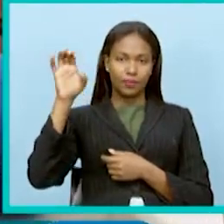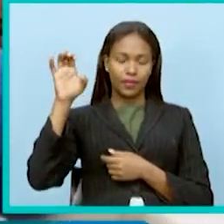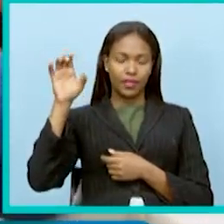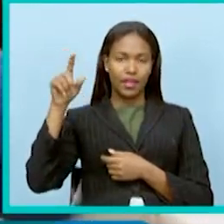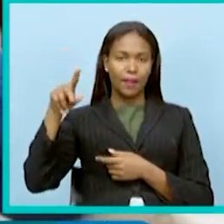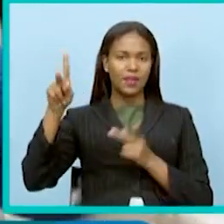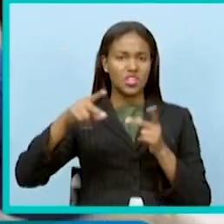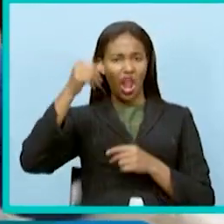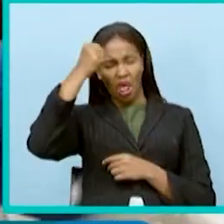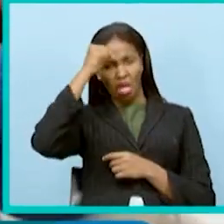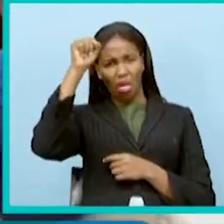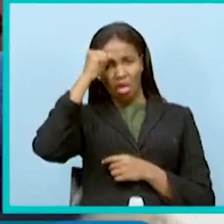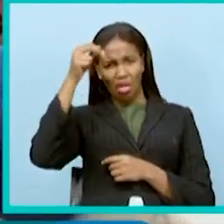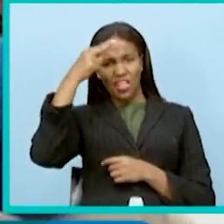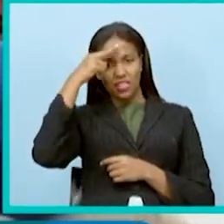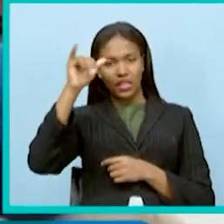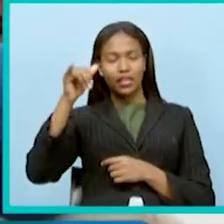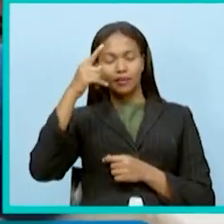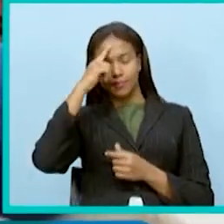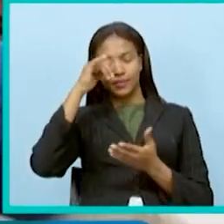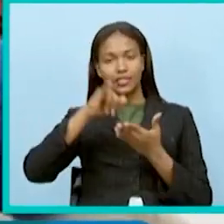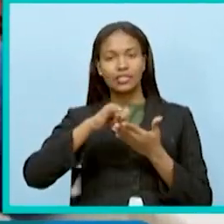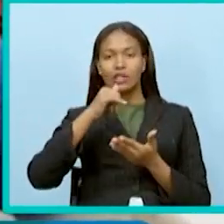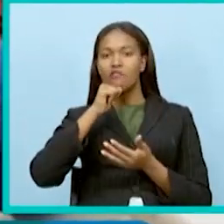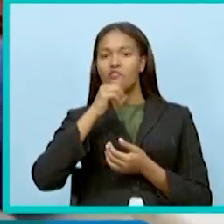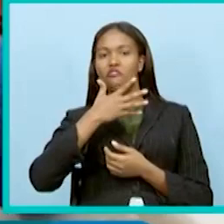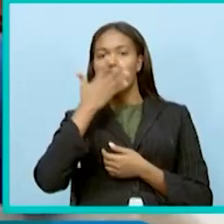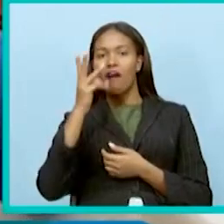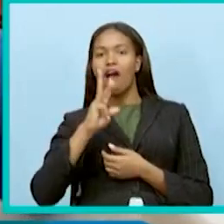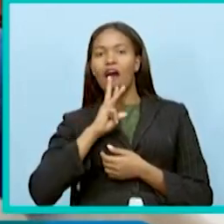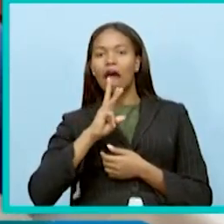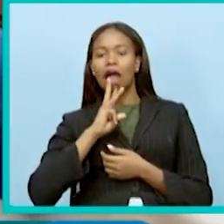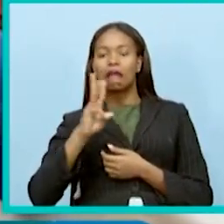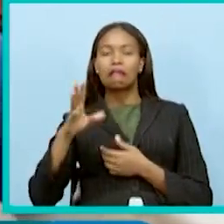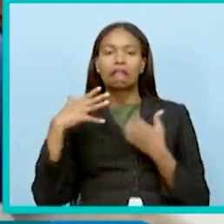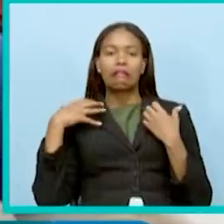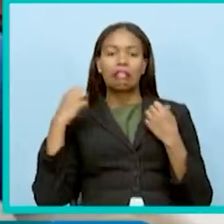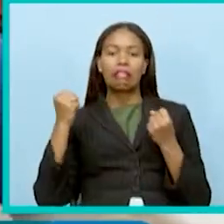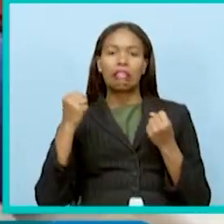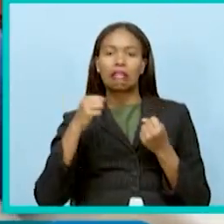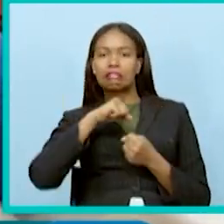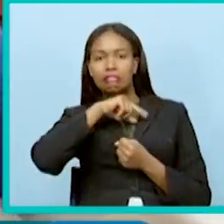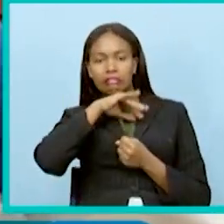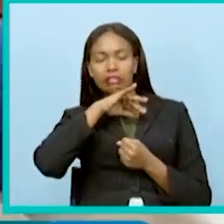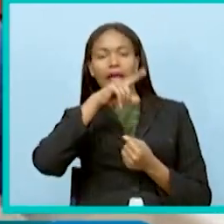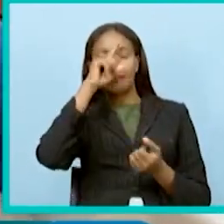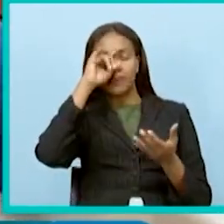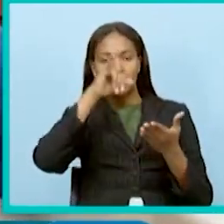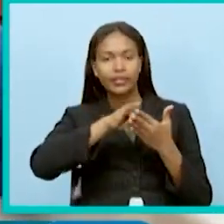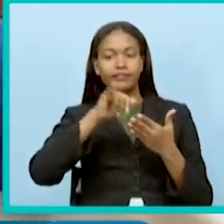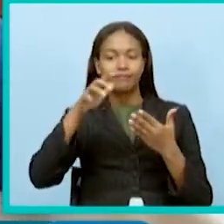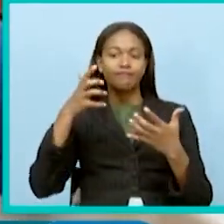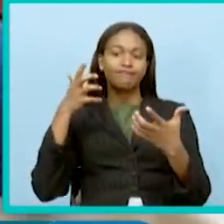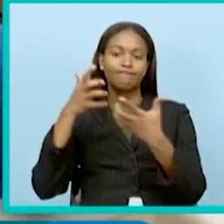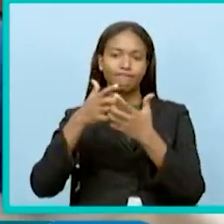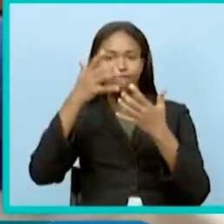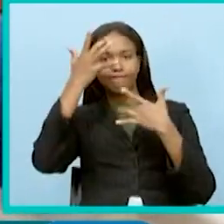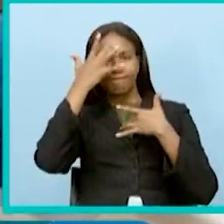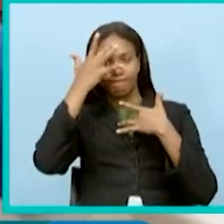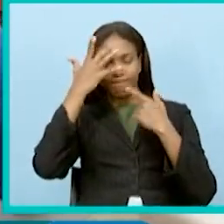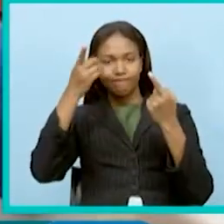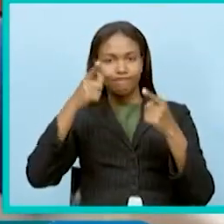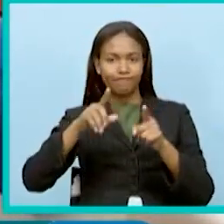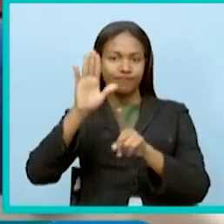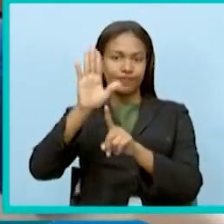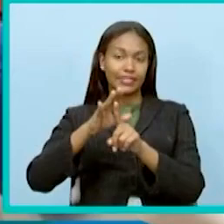rebeldes, por lo cual no tienen agua, no tienen condiciones, y por eso esta enfermedad es de hacinamiento y de contagio directo.